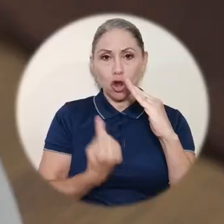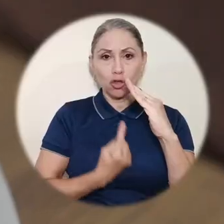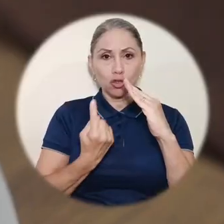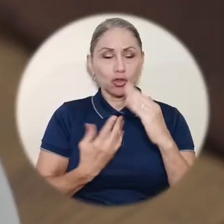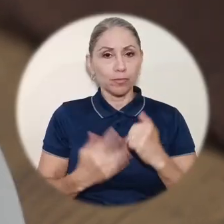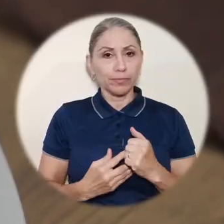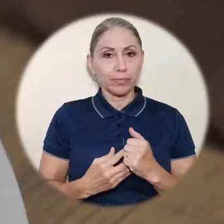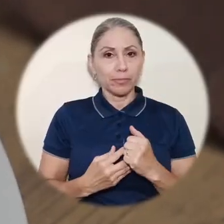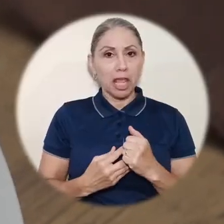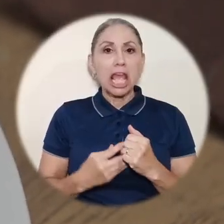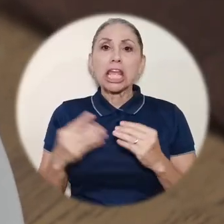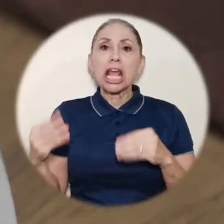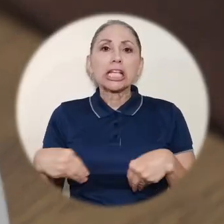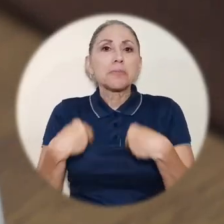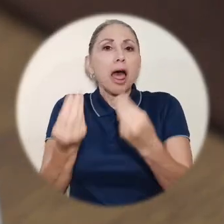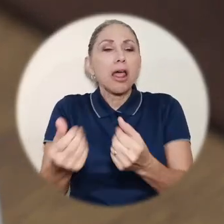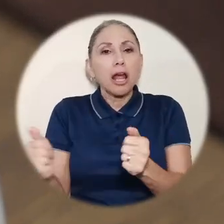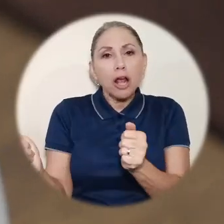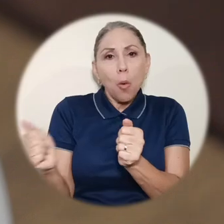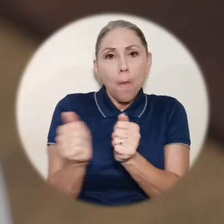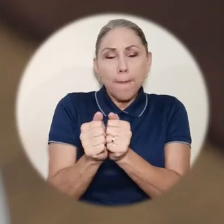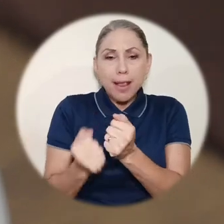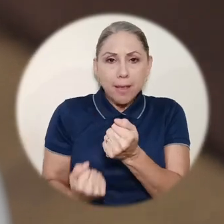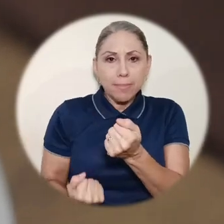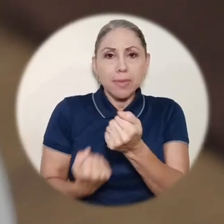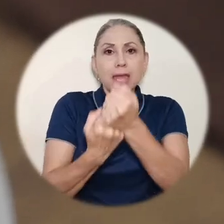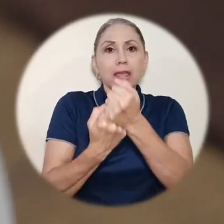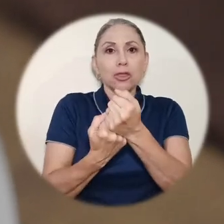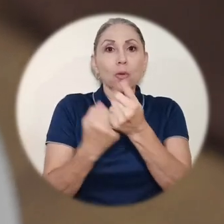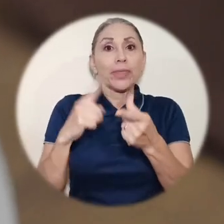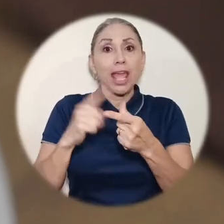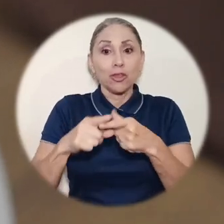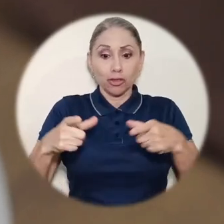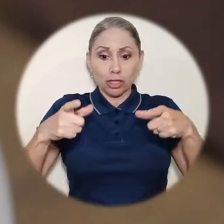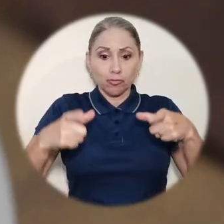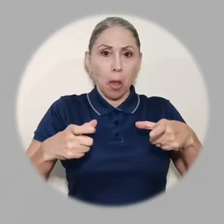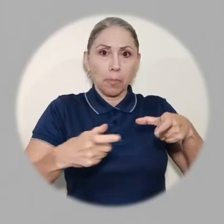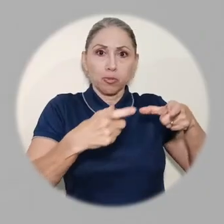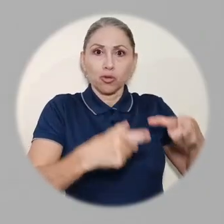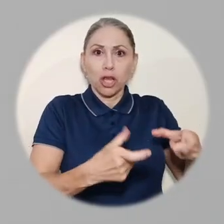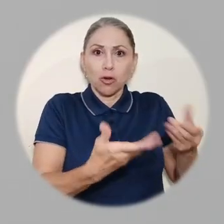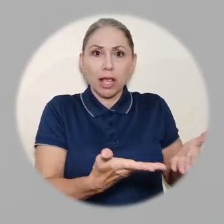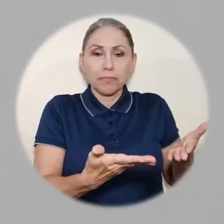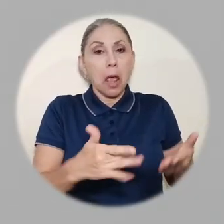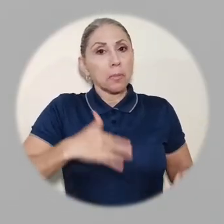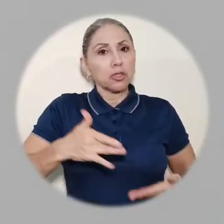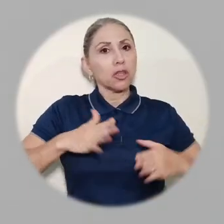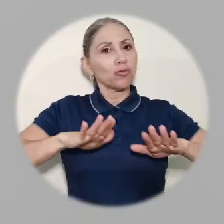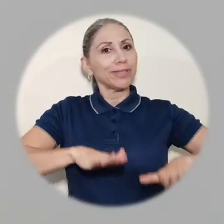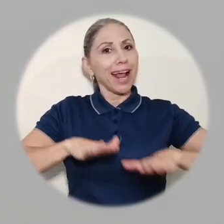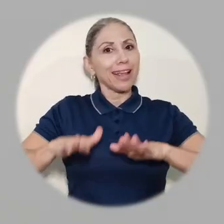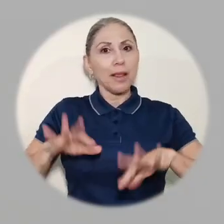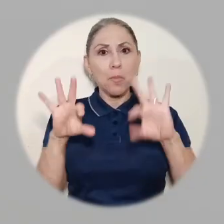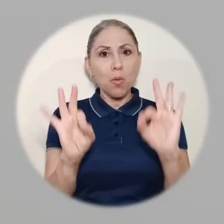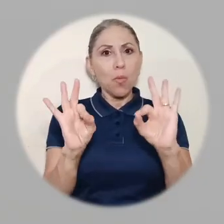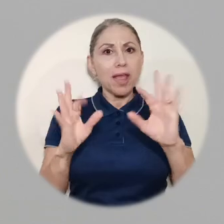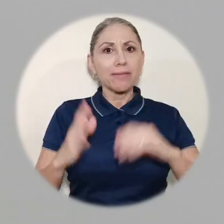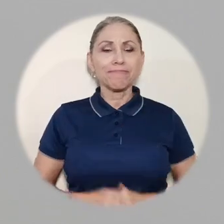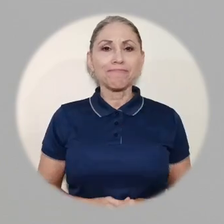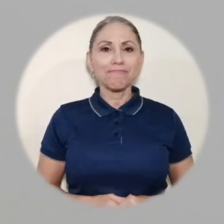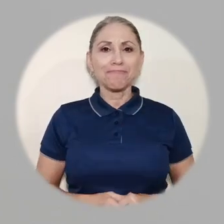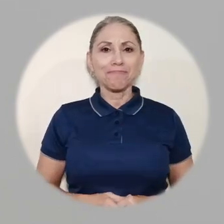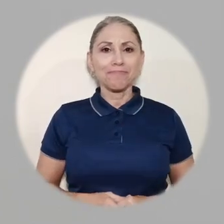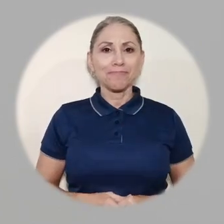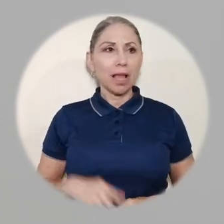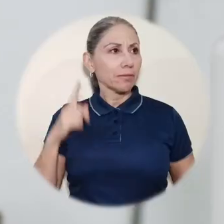no se iba a dar acompañamiento, y me pusieron este dispositivo y yo me siento tranquila, muy bien.